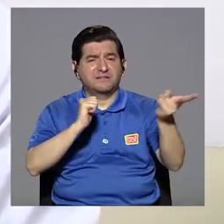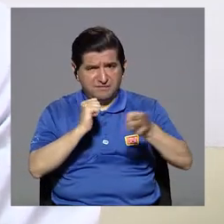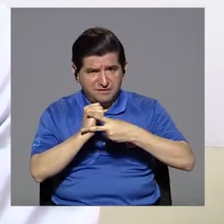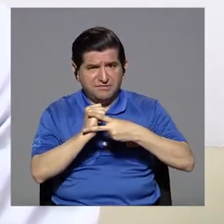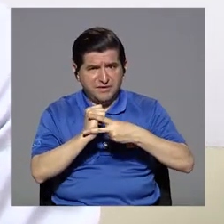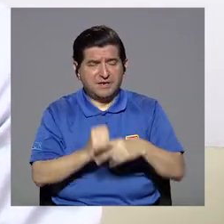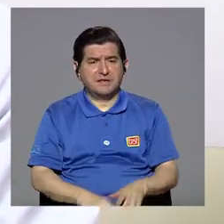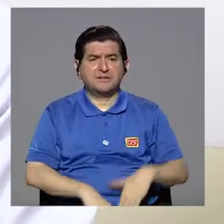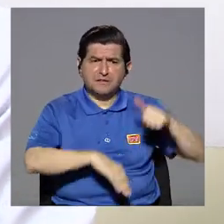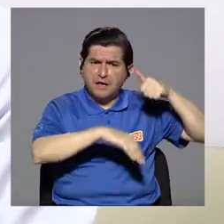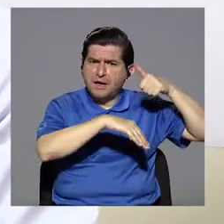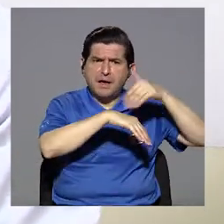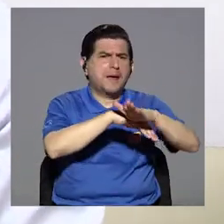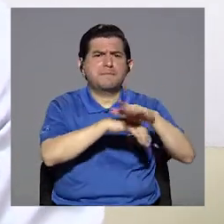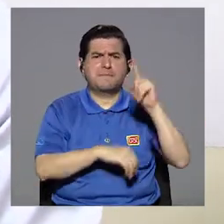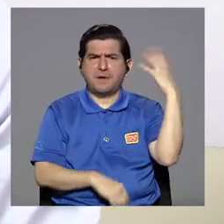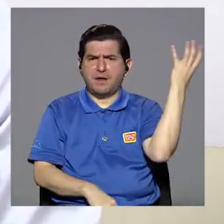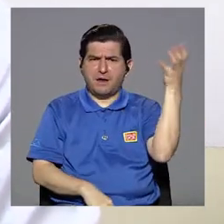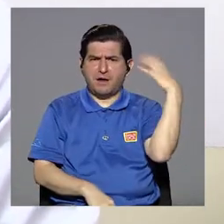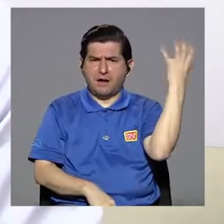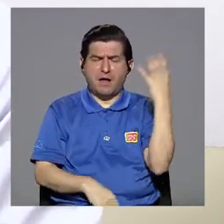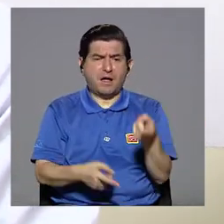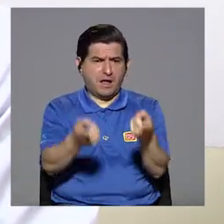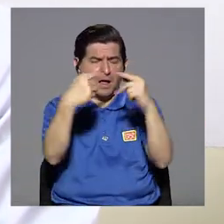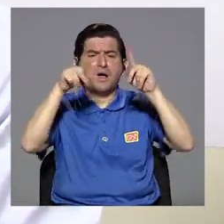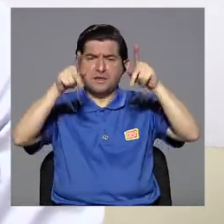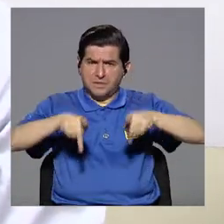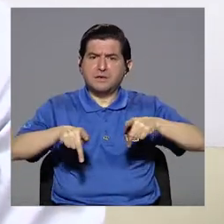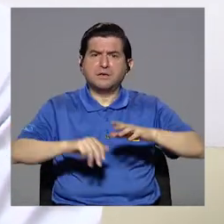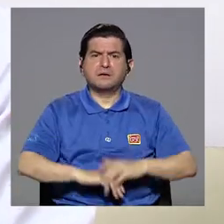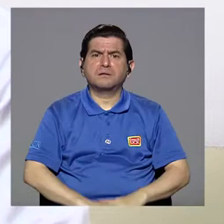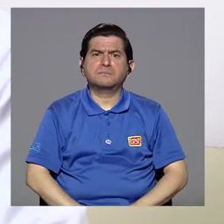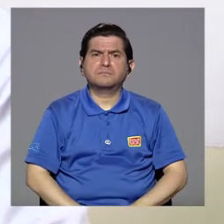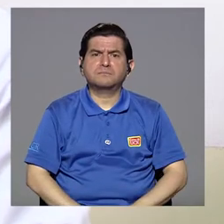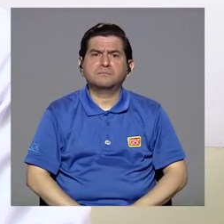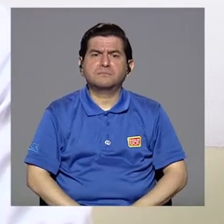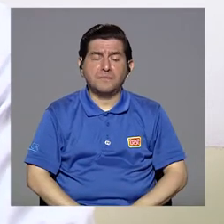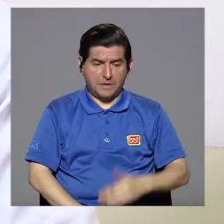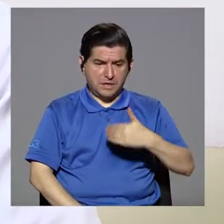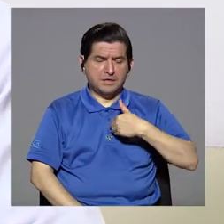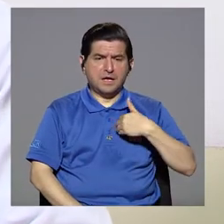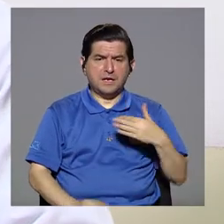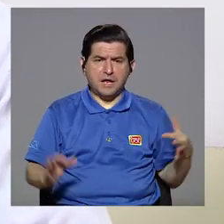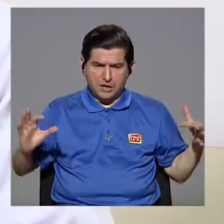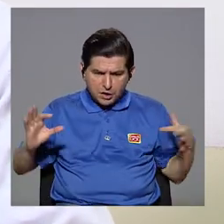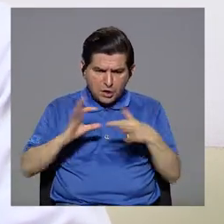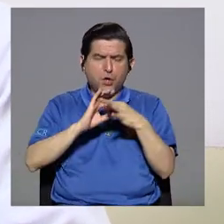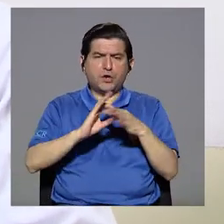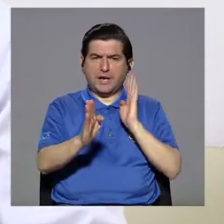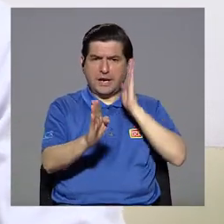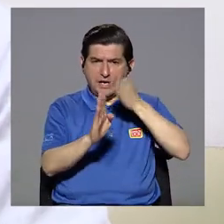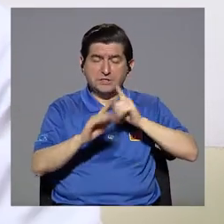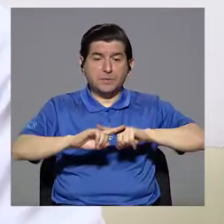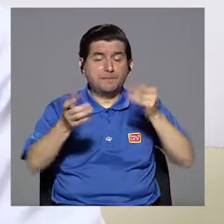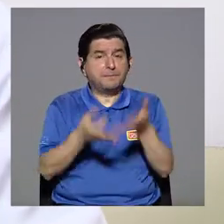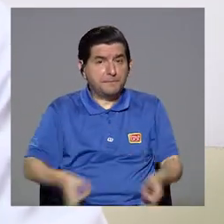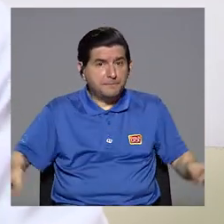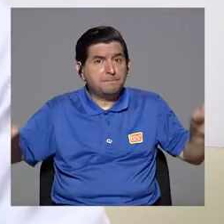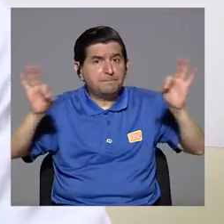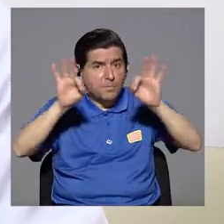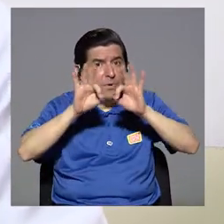ocasiones manda una ambulancia para traer al paciente de tal manera que existe una conexión directa